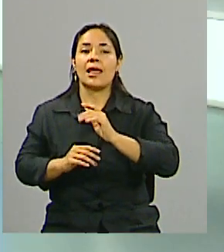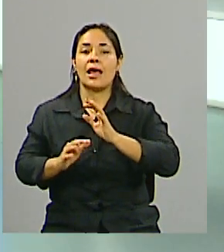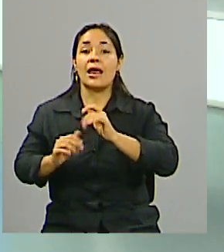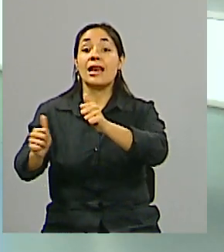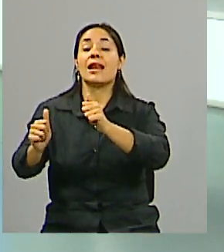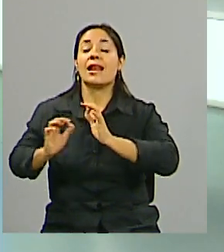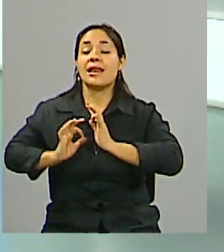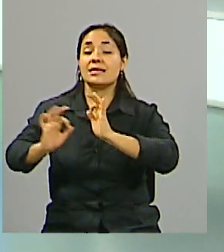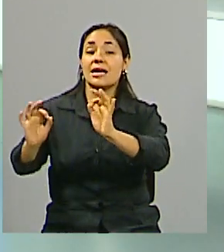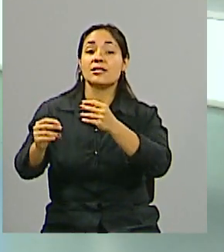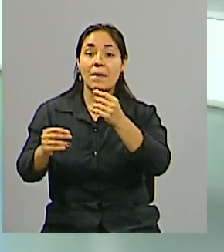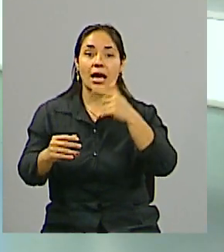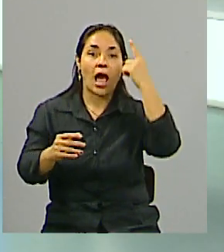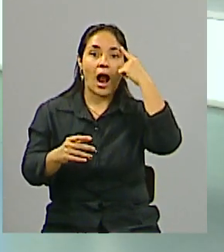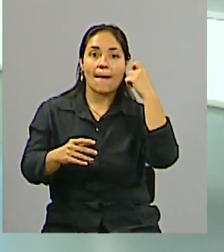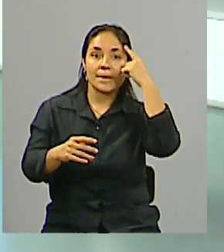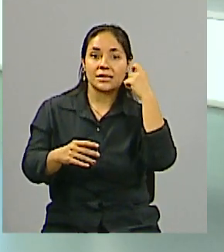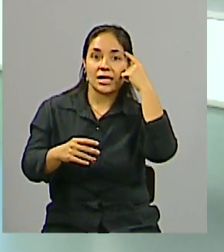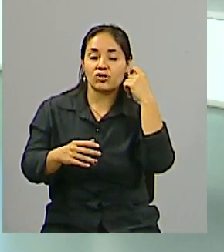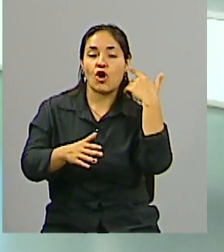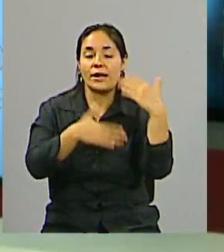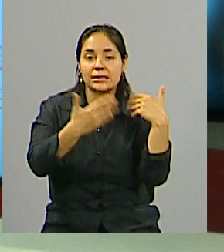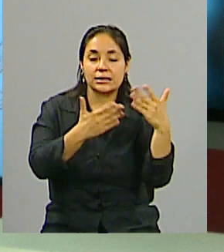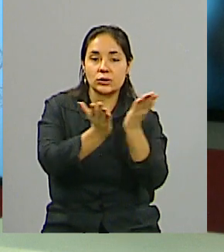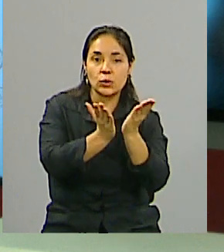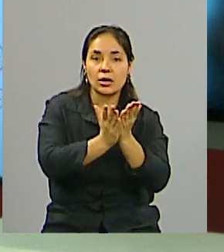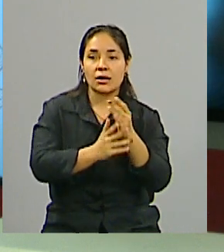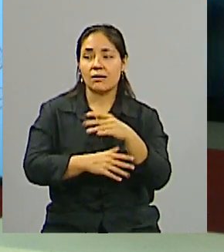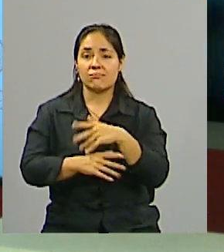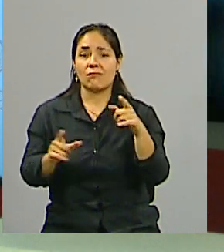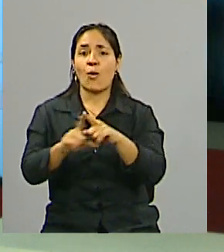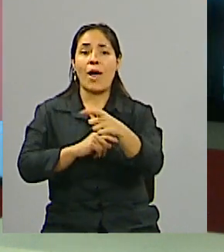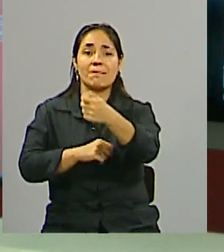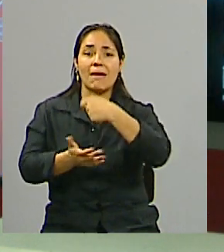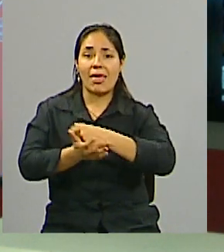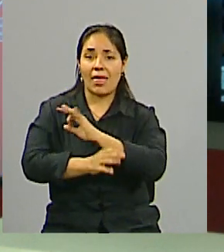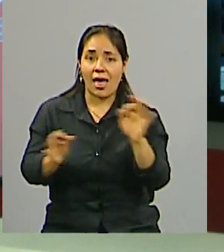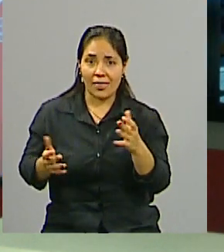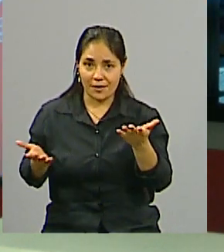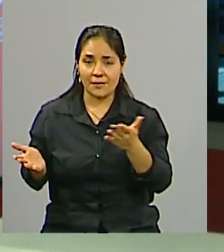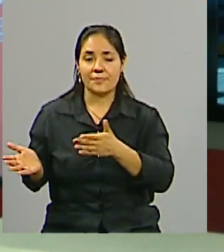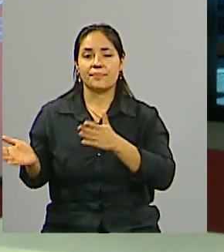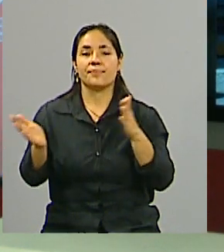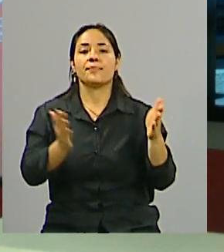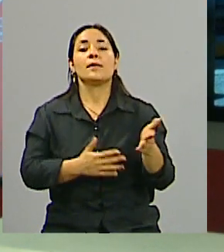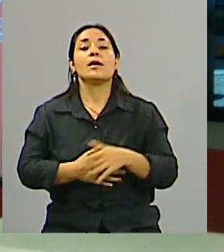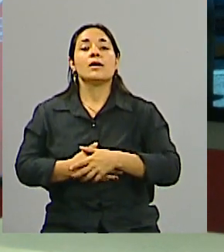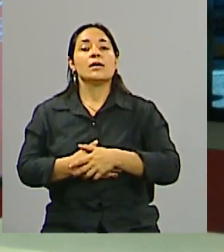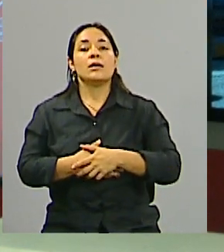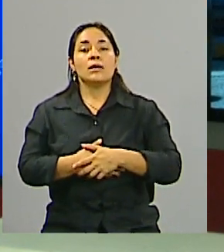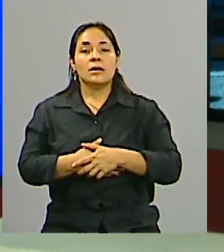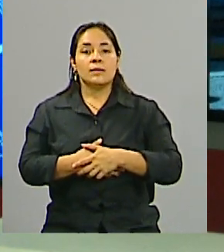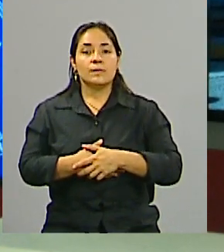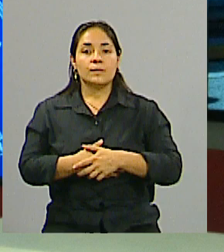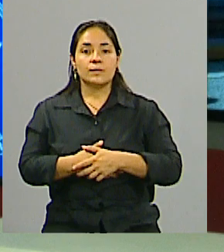que generalmente son negadas. Claro. Me quedaba pensando en lo que decías vos, ¿no? En esto de que